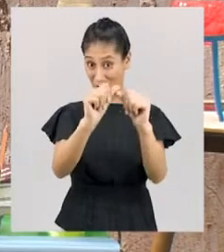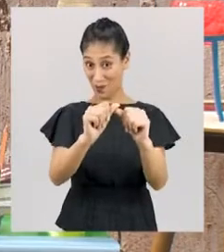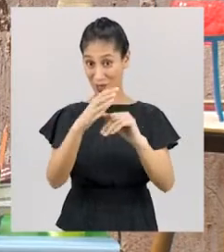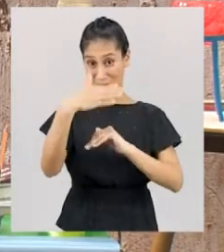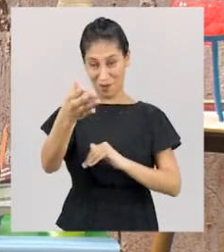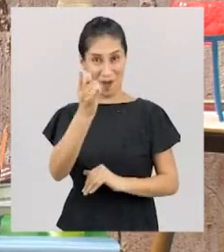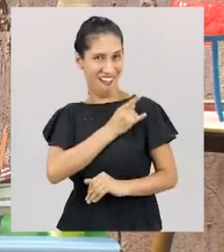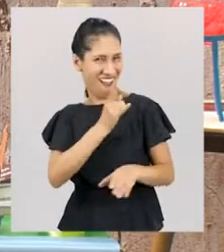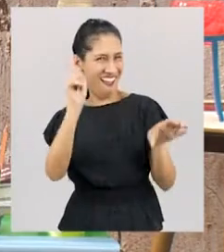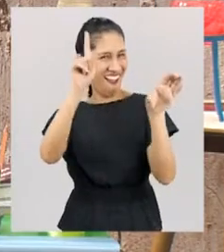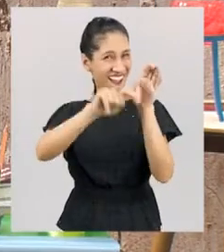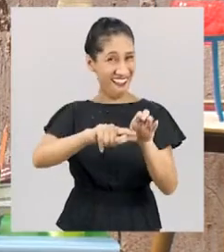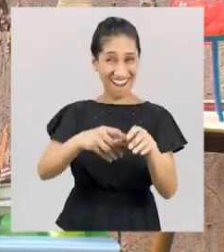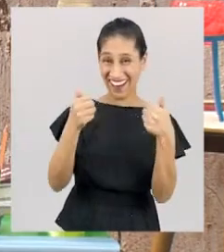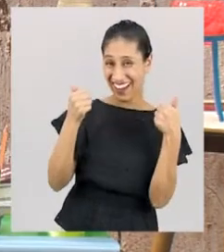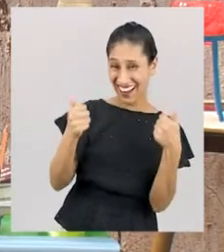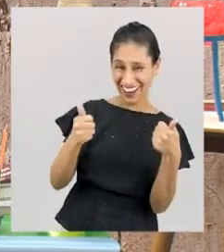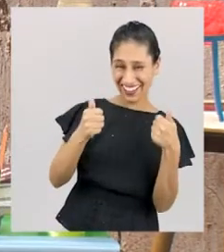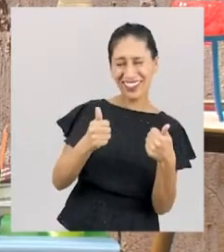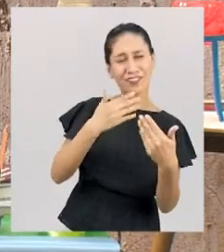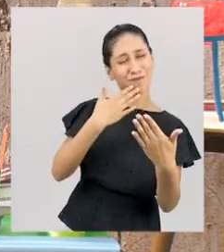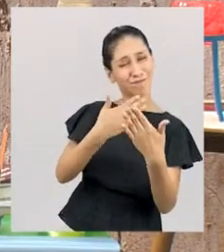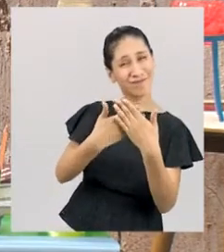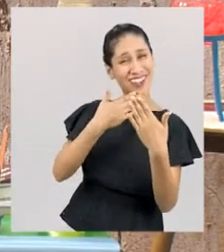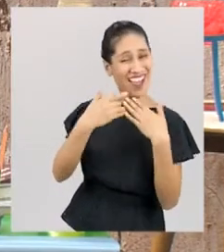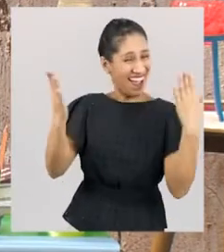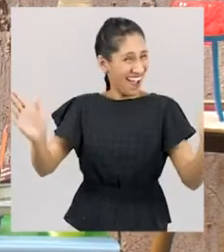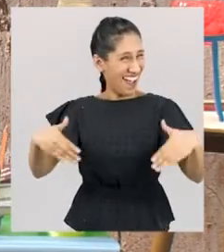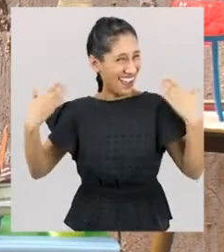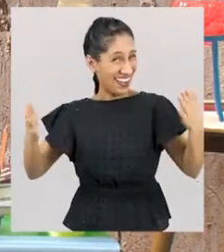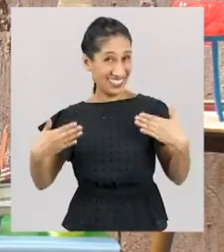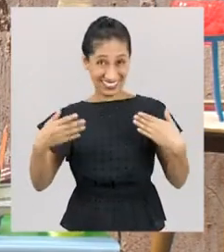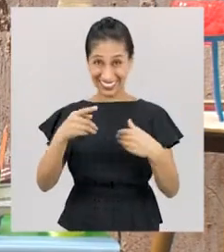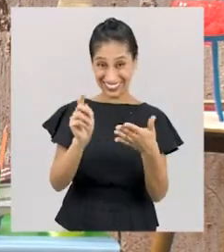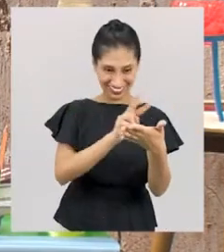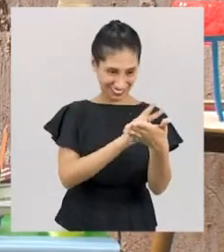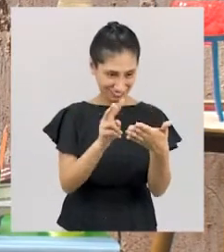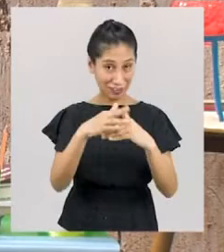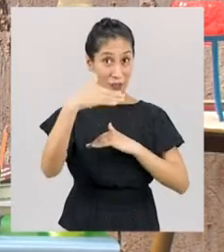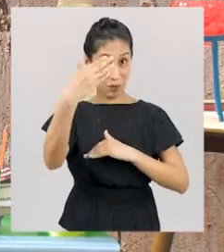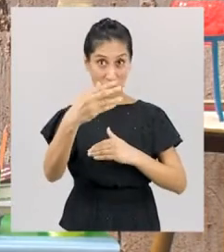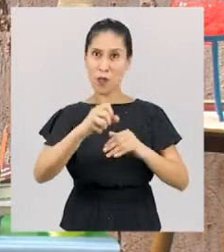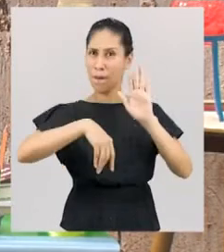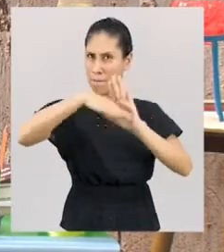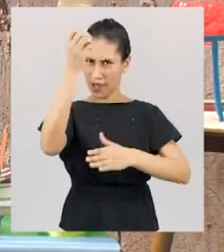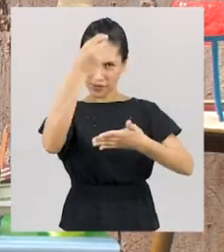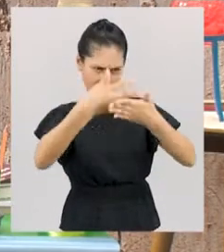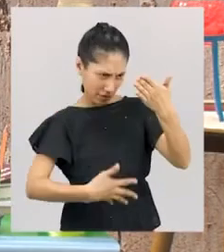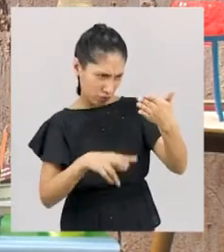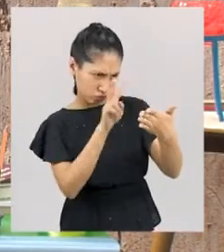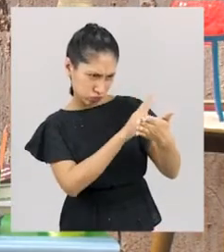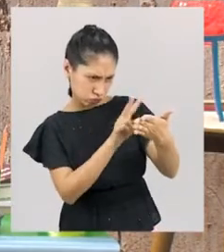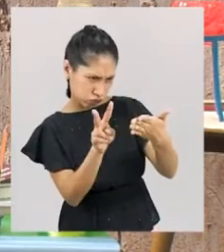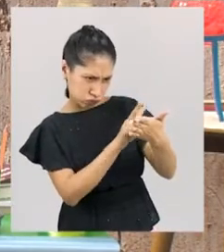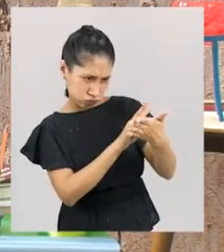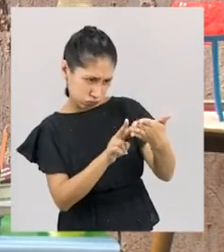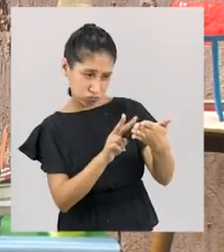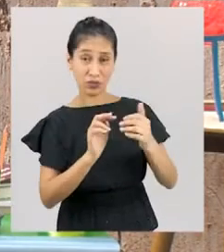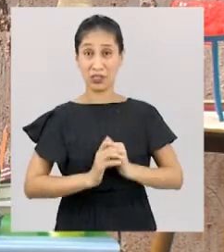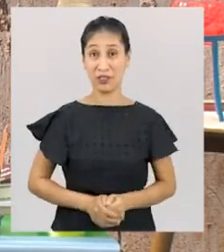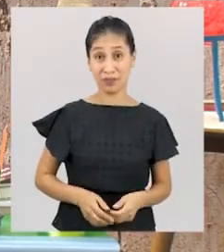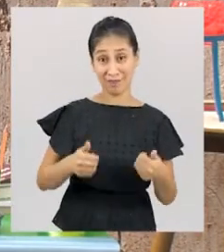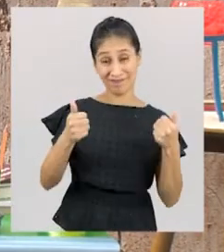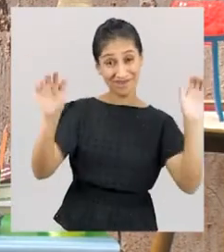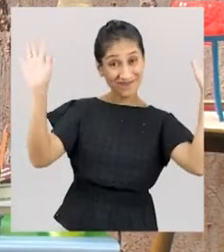así, ingresas. Pues nada, feliz de participar y ahora voy a leer más textos para no olvidarme lo que hemos